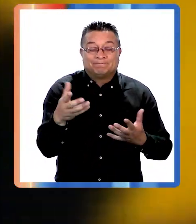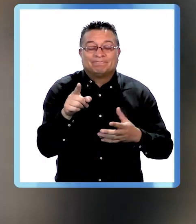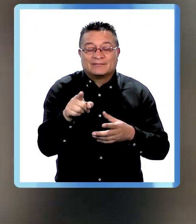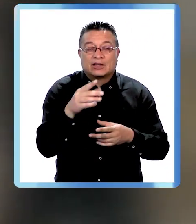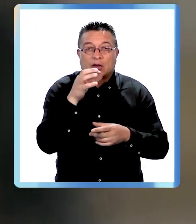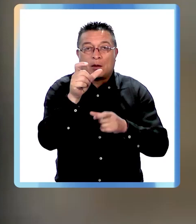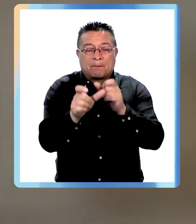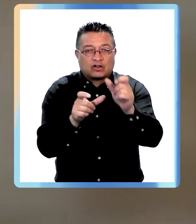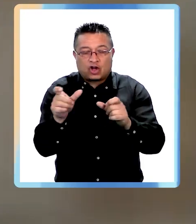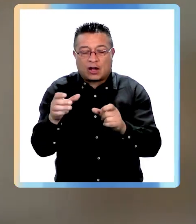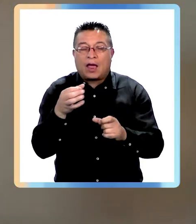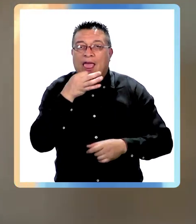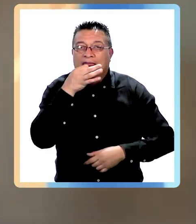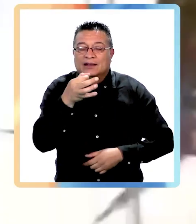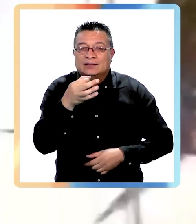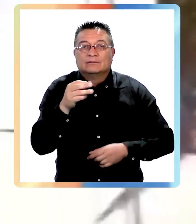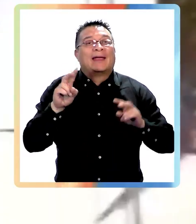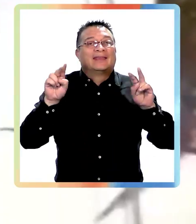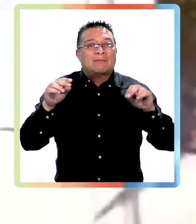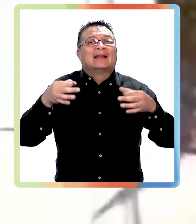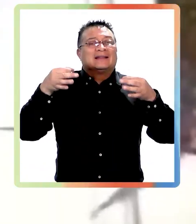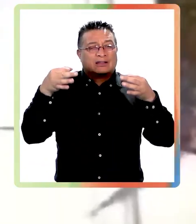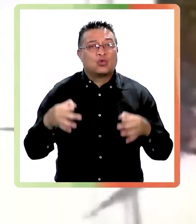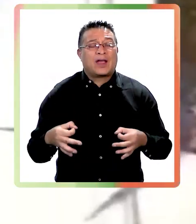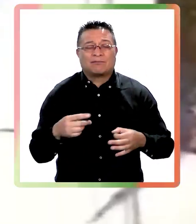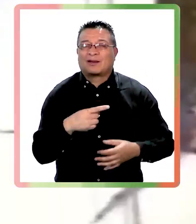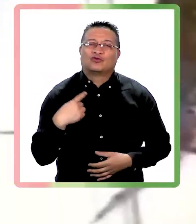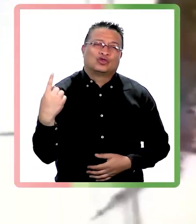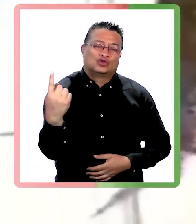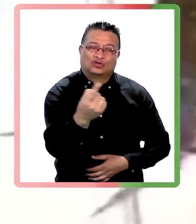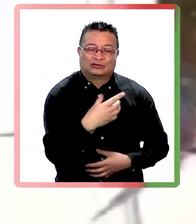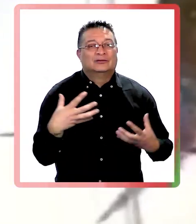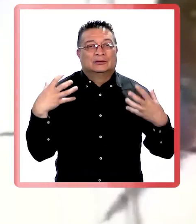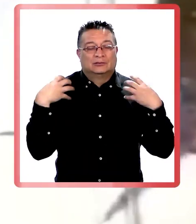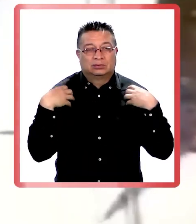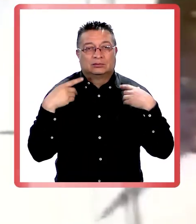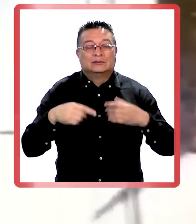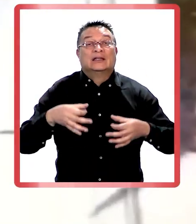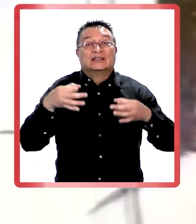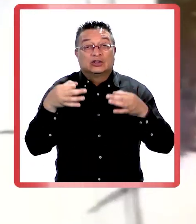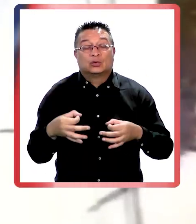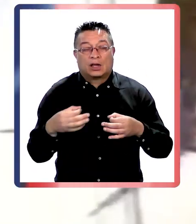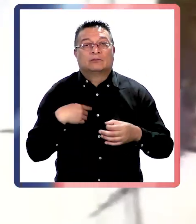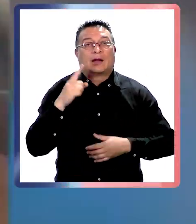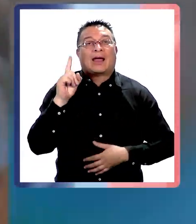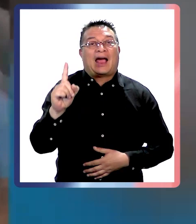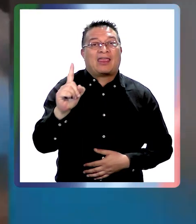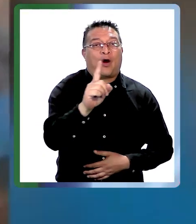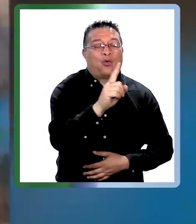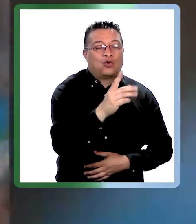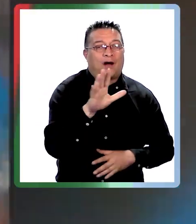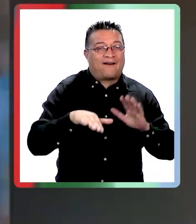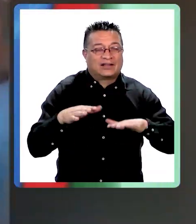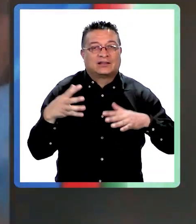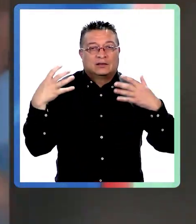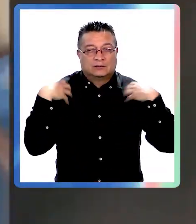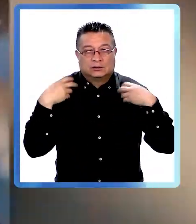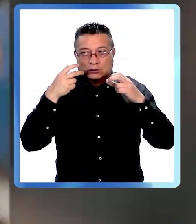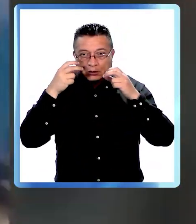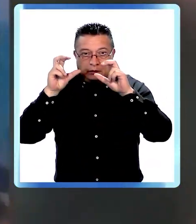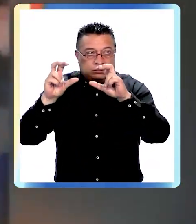de la ciudadanía ha decidido hacer la seguridad una tarea de todos y acude a medidas de seguridad por sus propios medios,